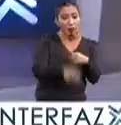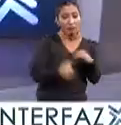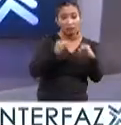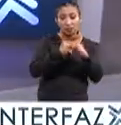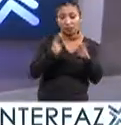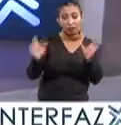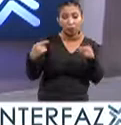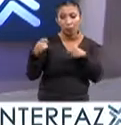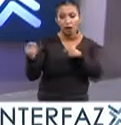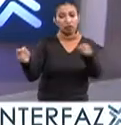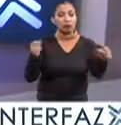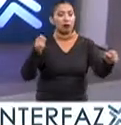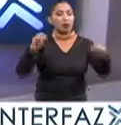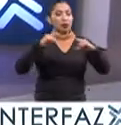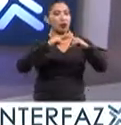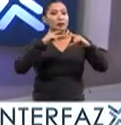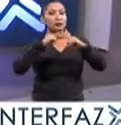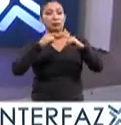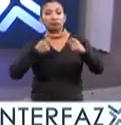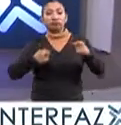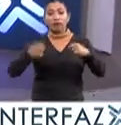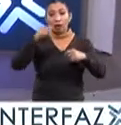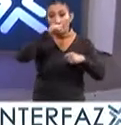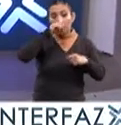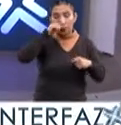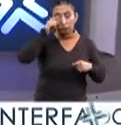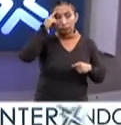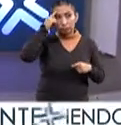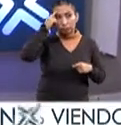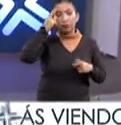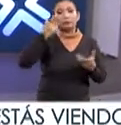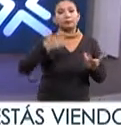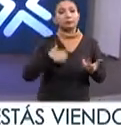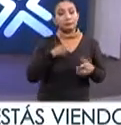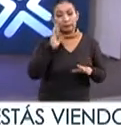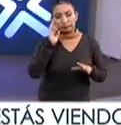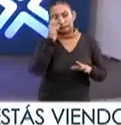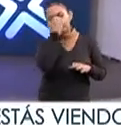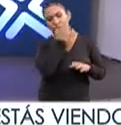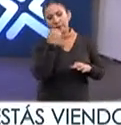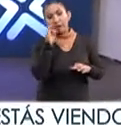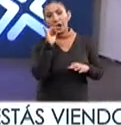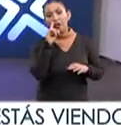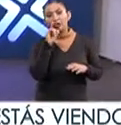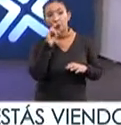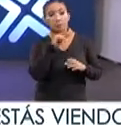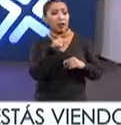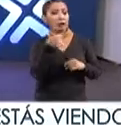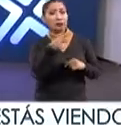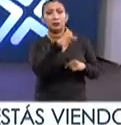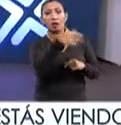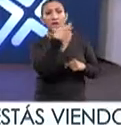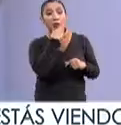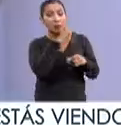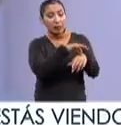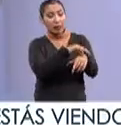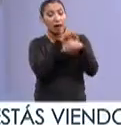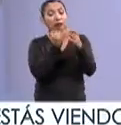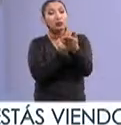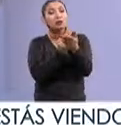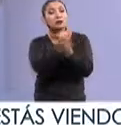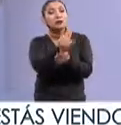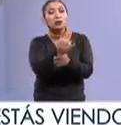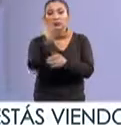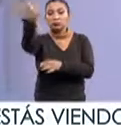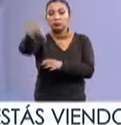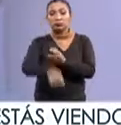instituciones. No, era el En control ese- total. sí, el control. Entonces, el genio de Juárez, que lo percibimos por Fernando del Paso, es ese. Es el hombre que toma